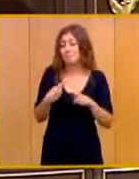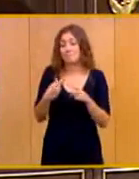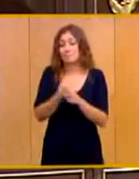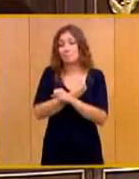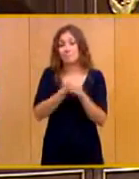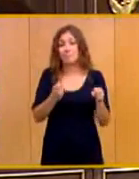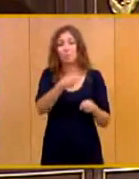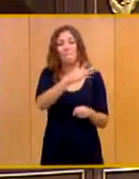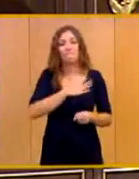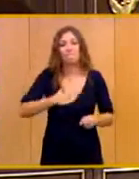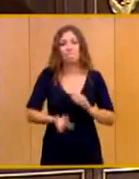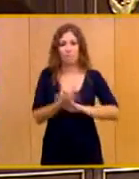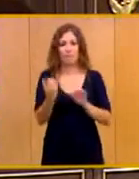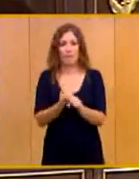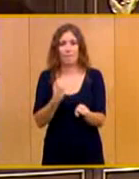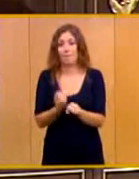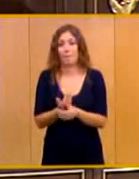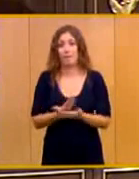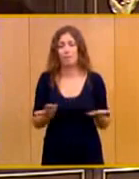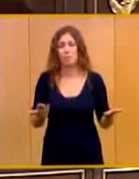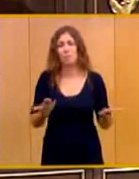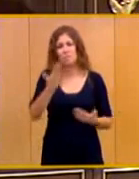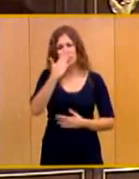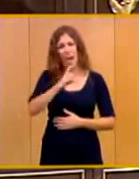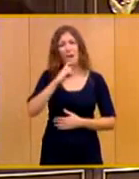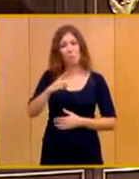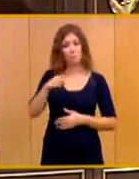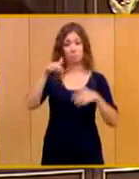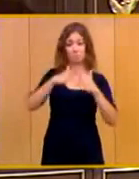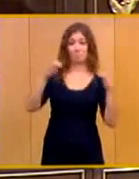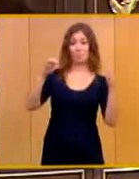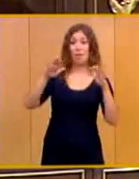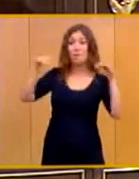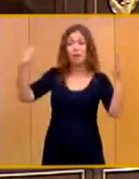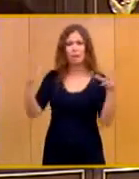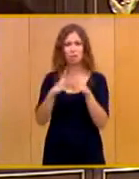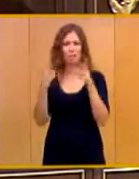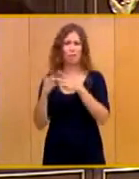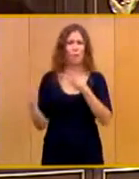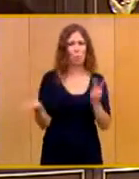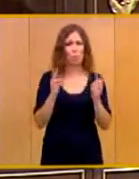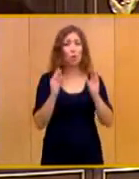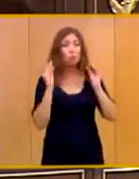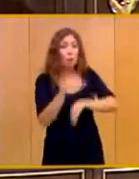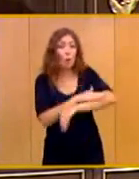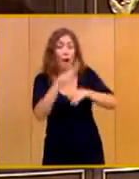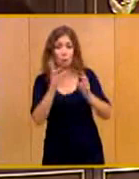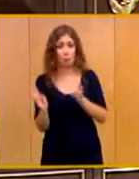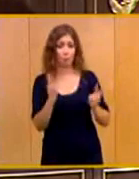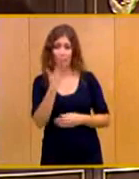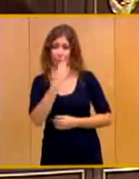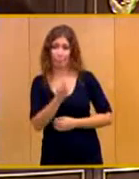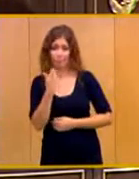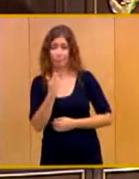empleo. Señoría, ahí fuera hay una sociedad muy dinámica, mucho más que su gobierno de hoy. Estoy hablando de